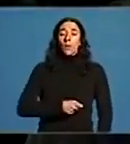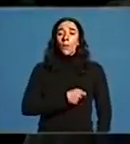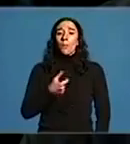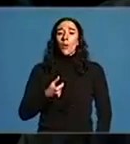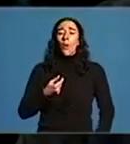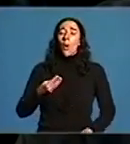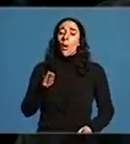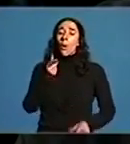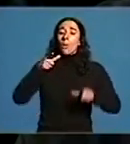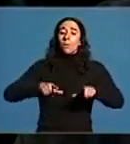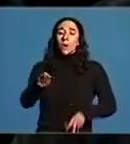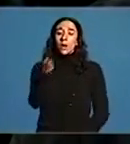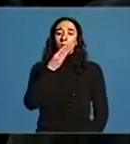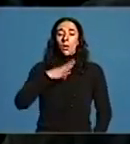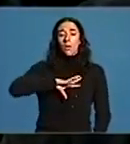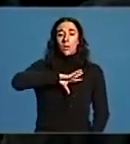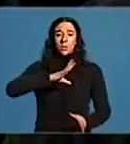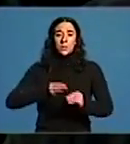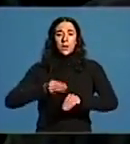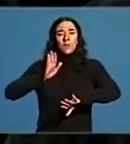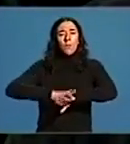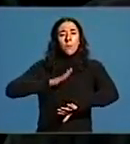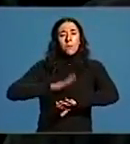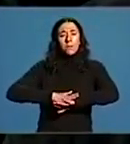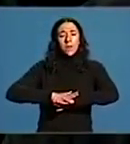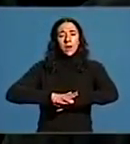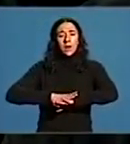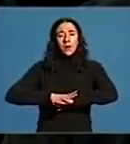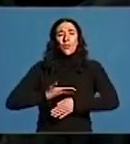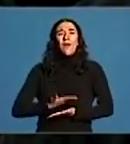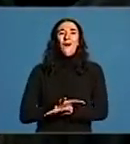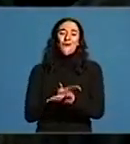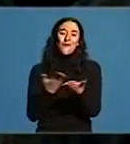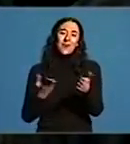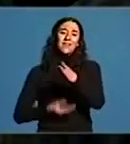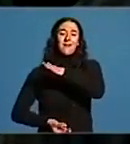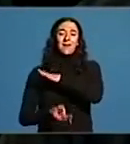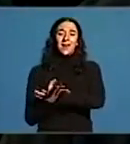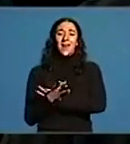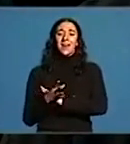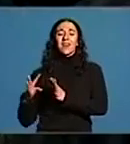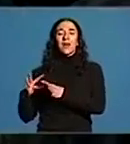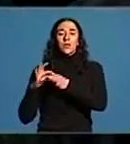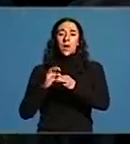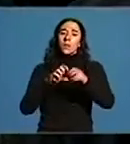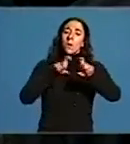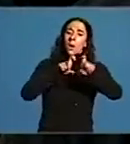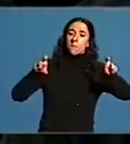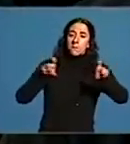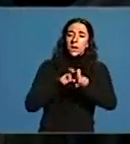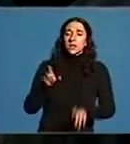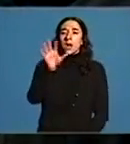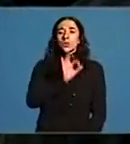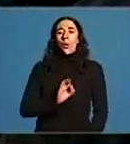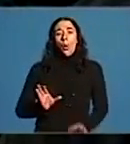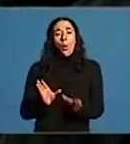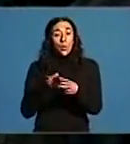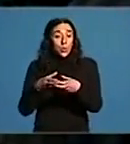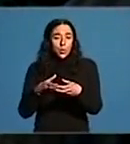adaptamos un comedor para crear una oferta para empresas o para pequeñas o para